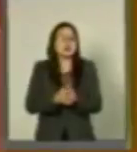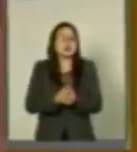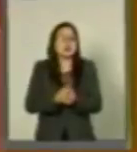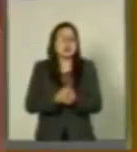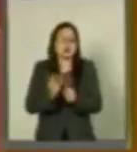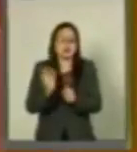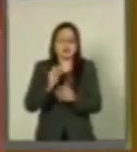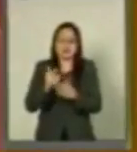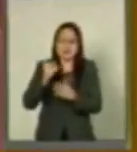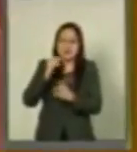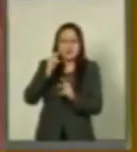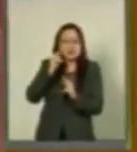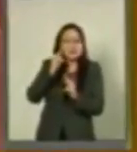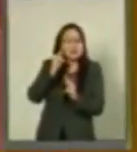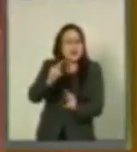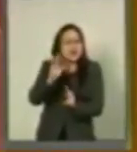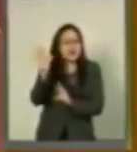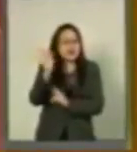ha escuchado